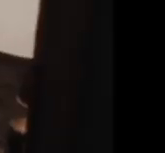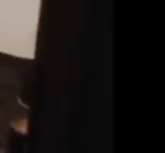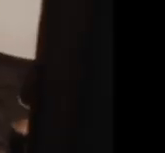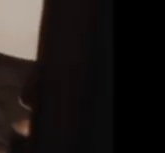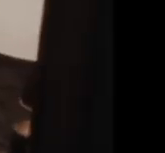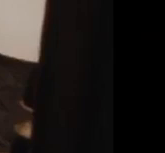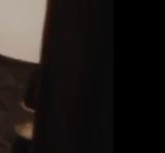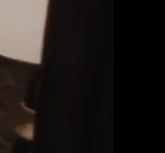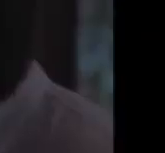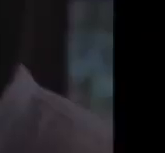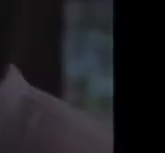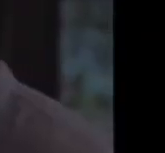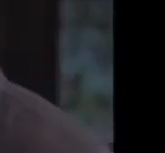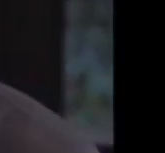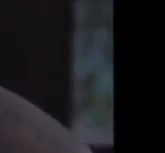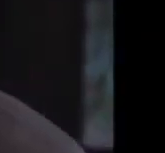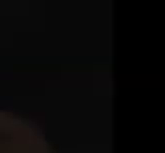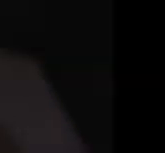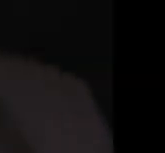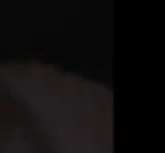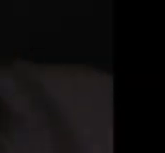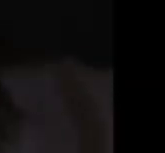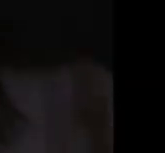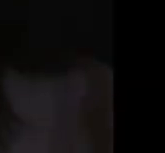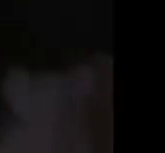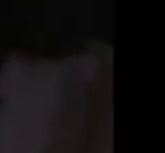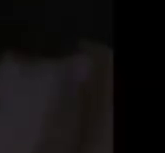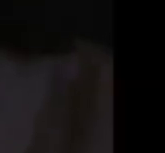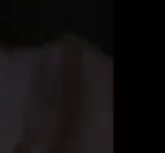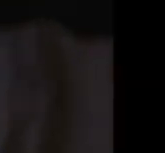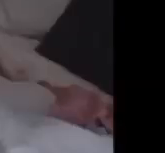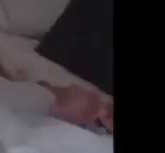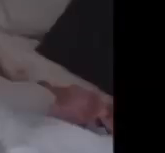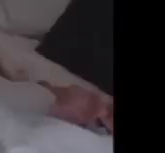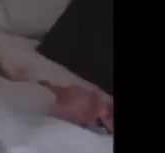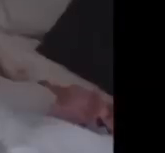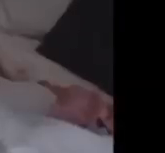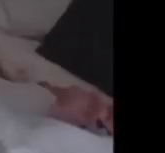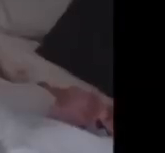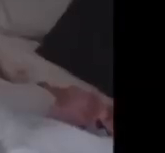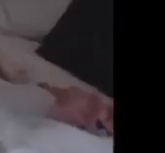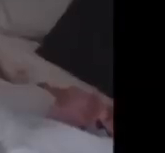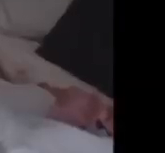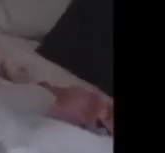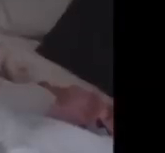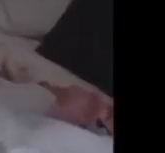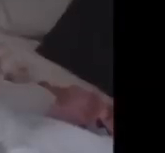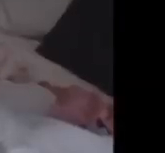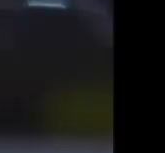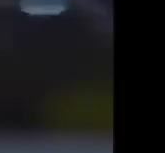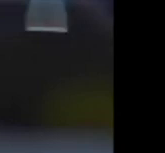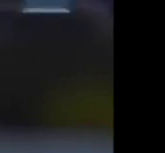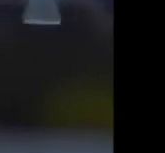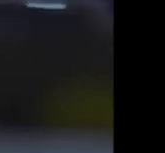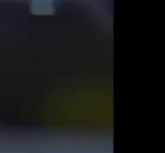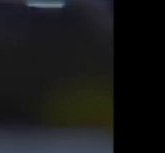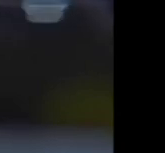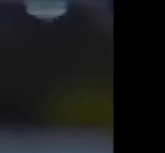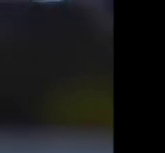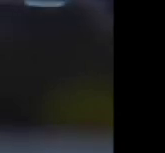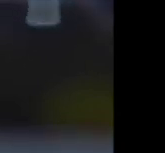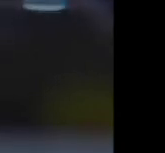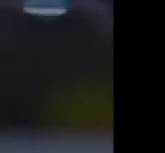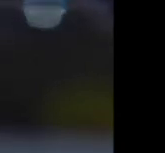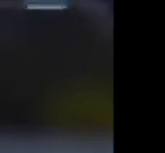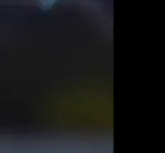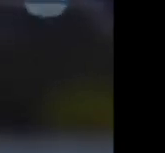Cuando nace su primera hija, Inés, una mujer independiente y exitosa, descubre que su vida anterior se le escapa sin que esté claro si lo que